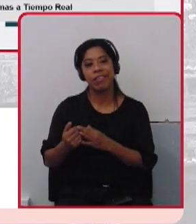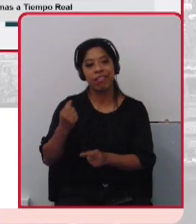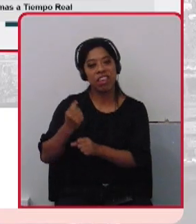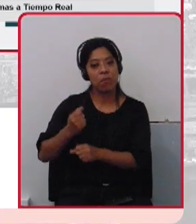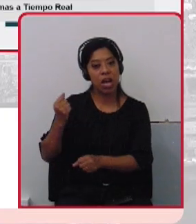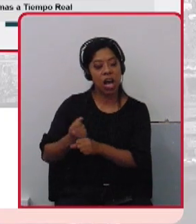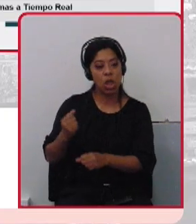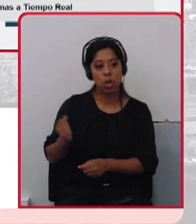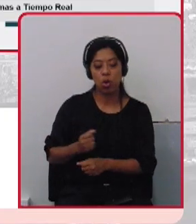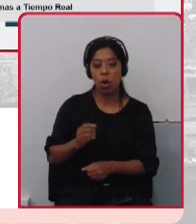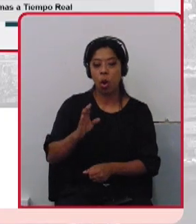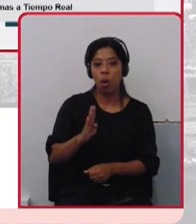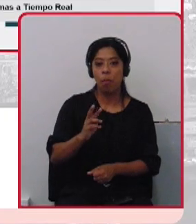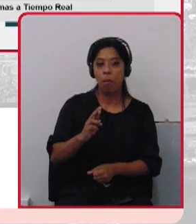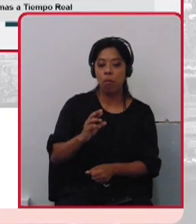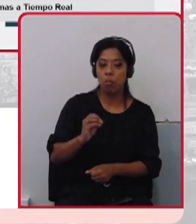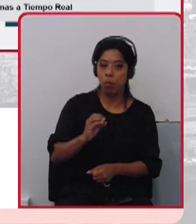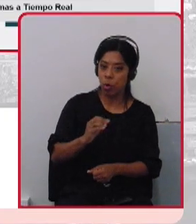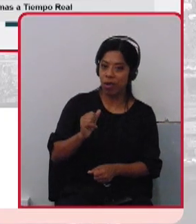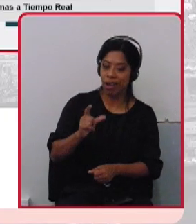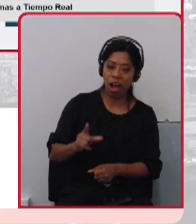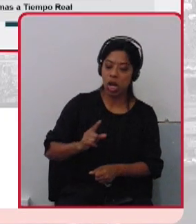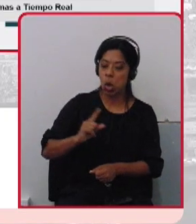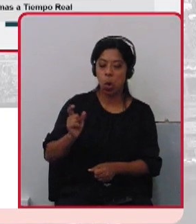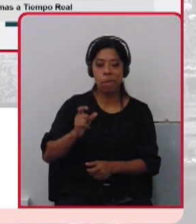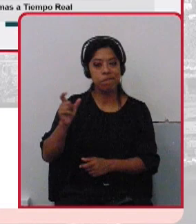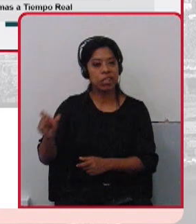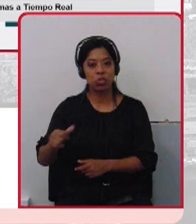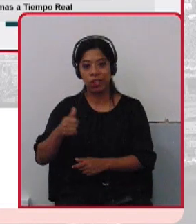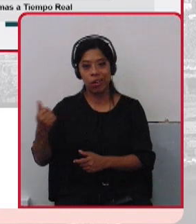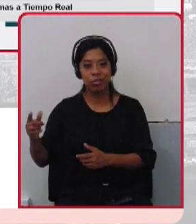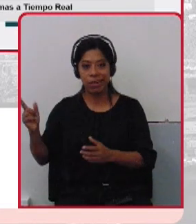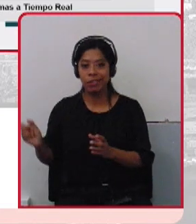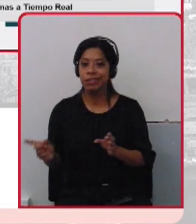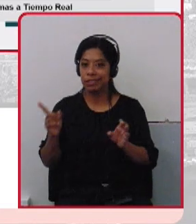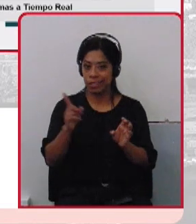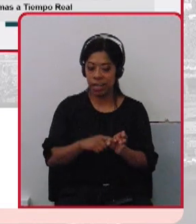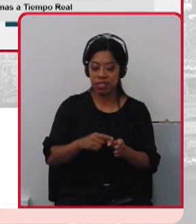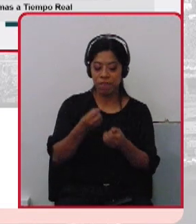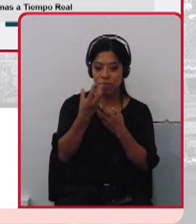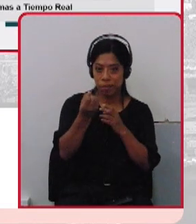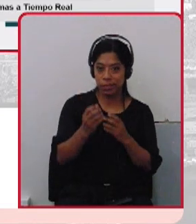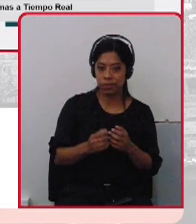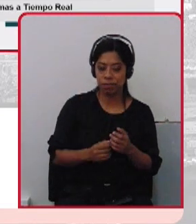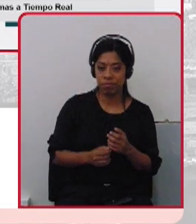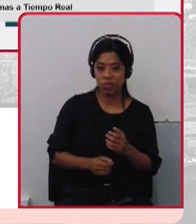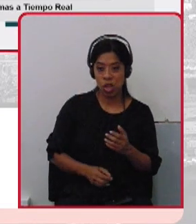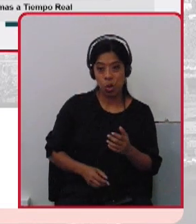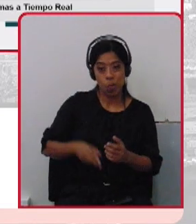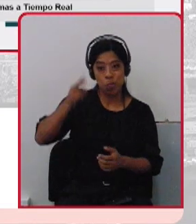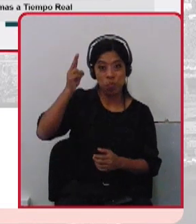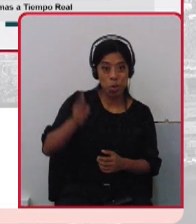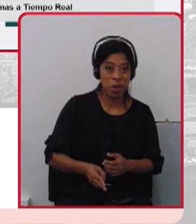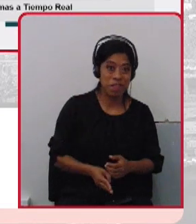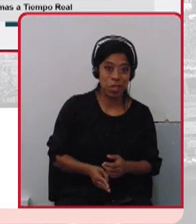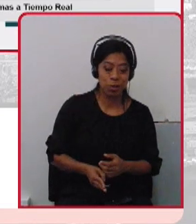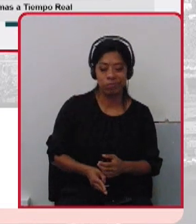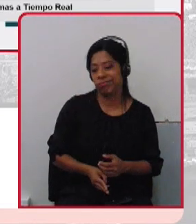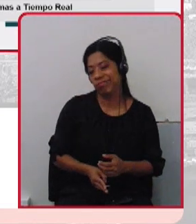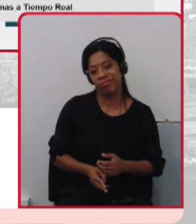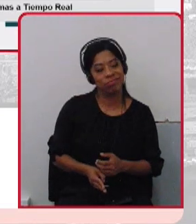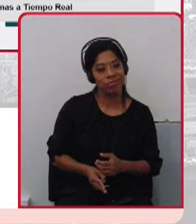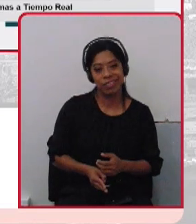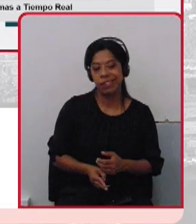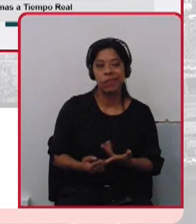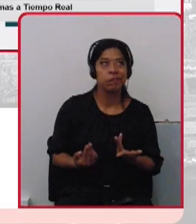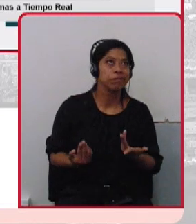pertenezca, ya sea de Brocal o contratista, puede ingresar ese dato, ¿no? No hay restricción de, vamos a decir, que tiene